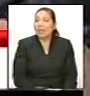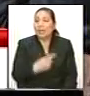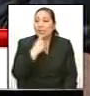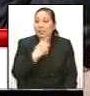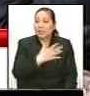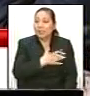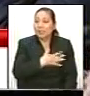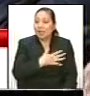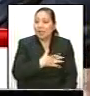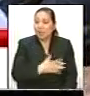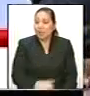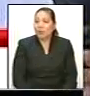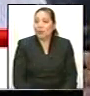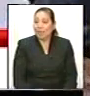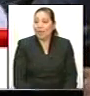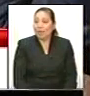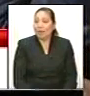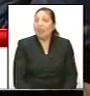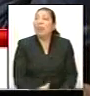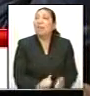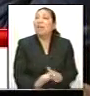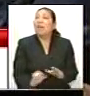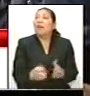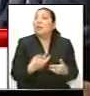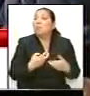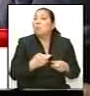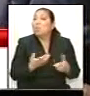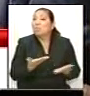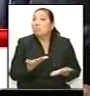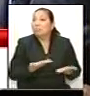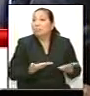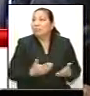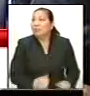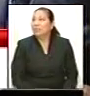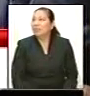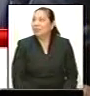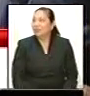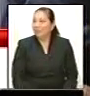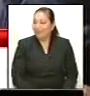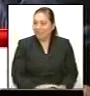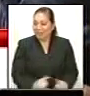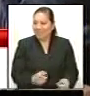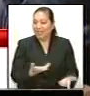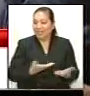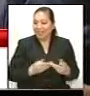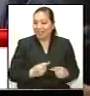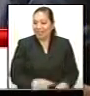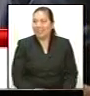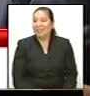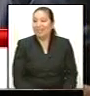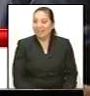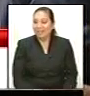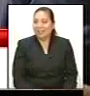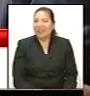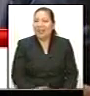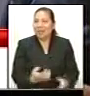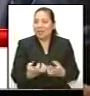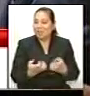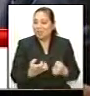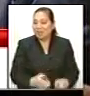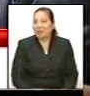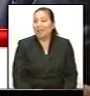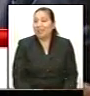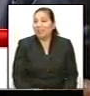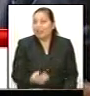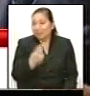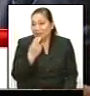página 187, nos preguntamos qué hace la promoción de minorías gay, lesbianas y transexuales en un texto escolar de Historia, Geografía y Economía. Es